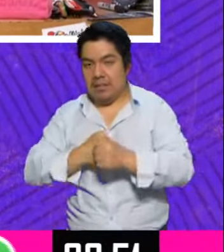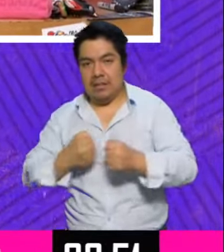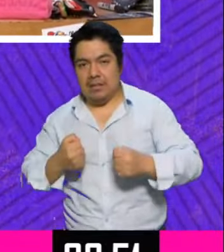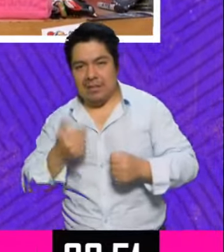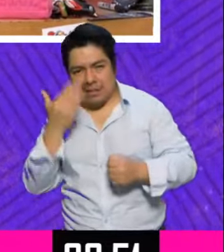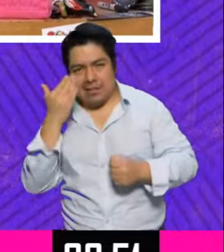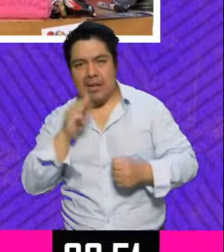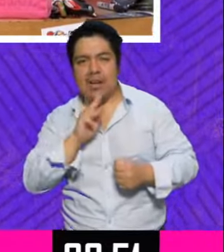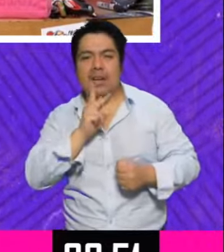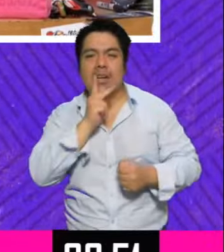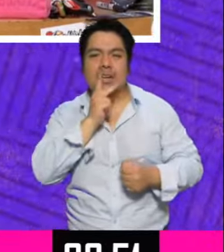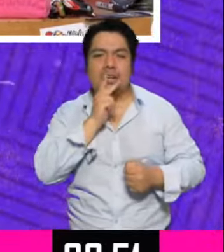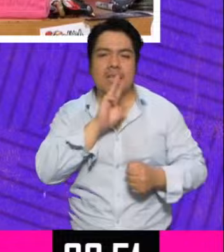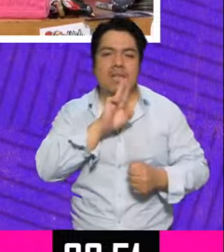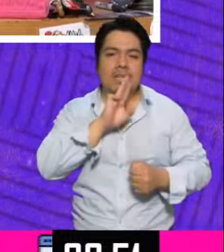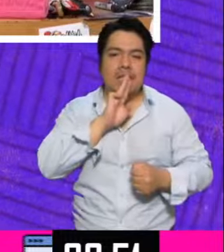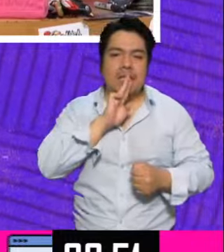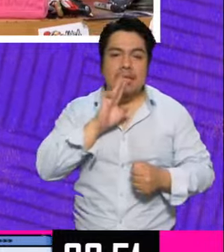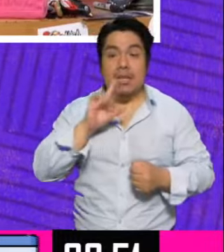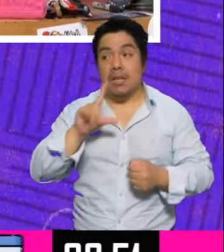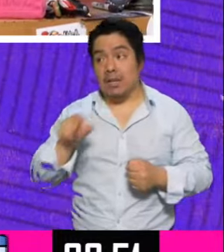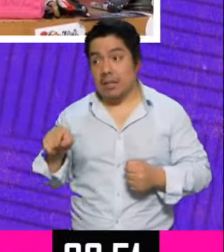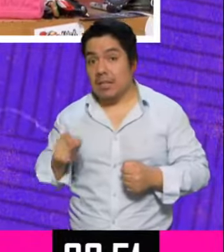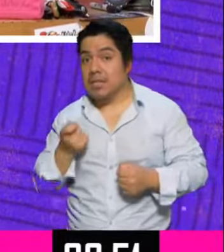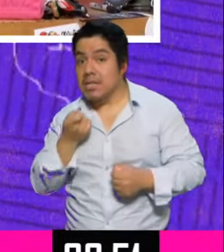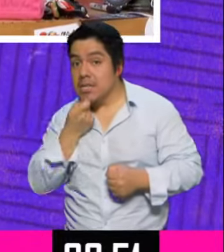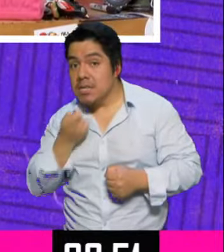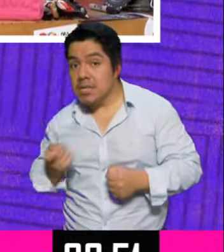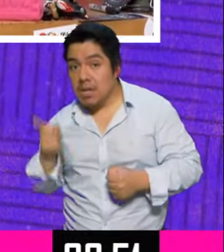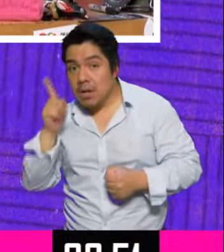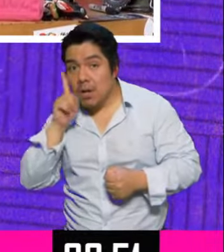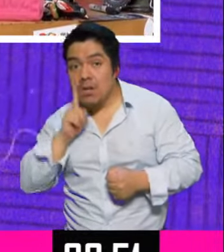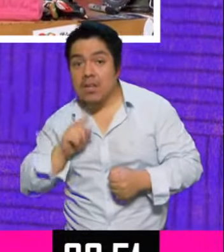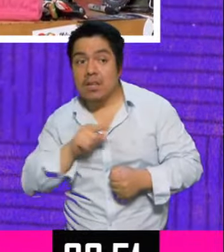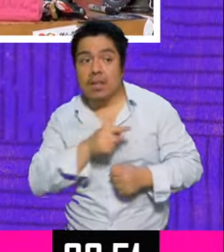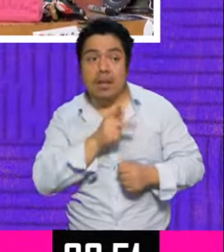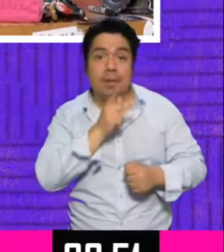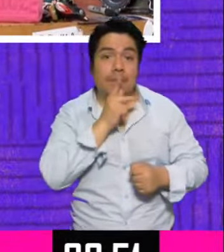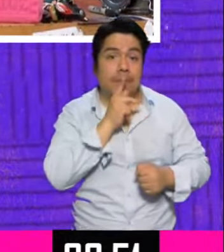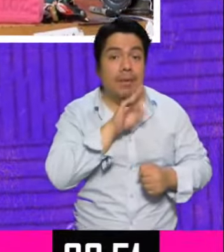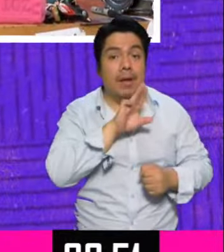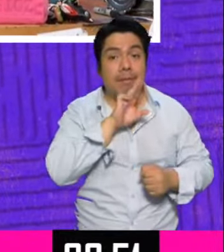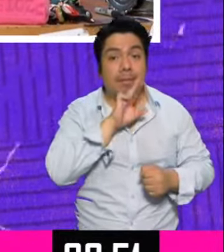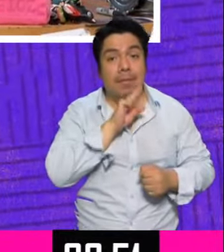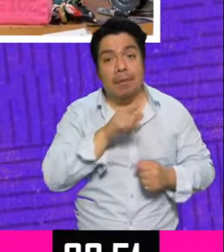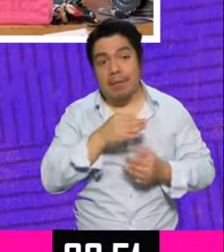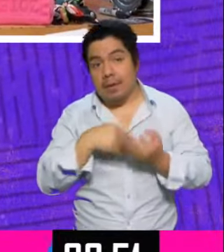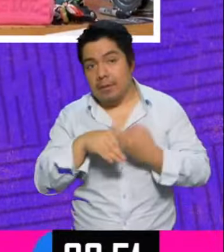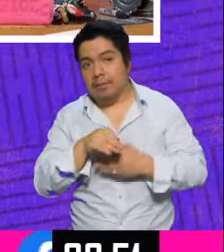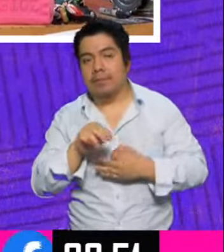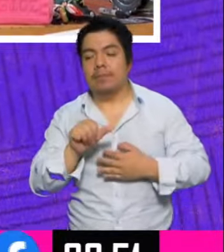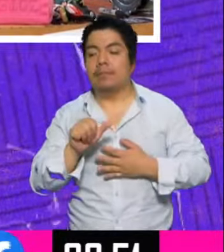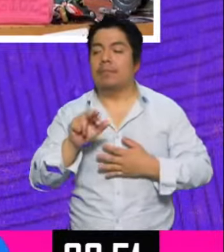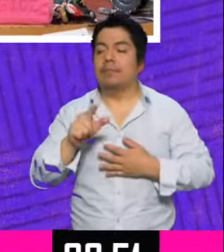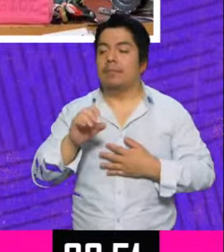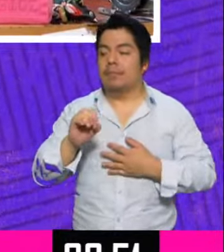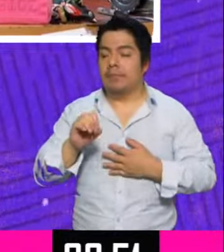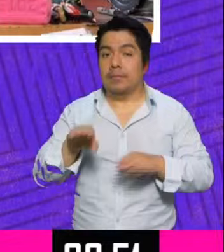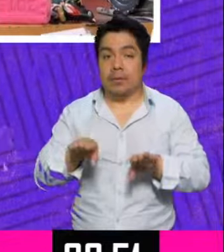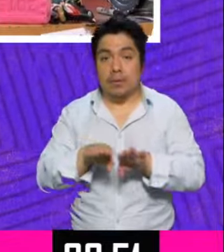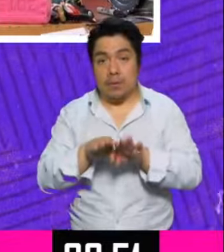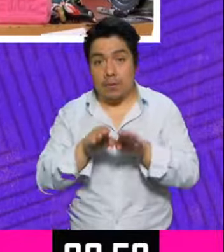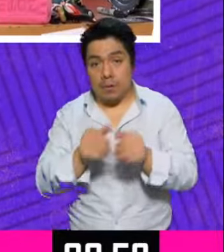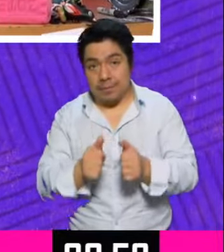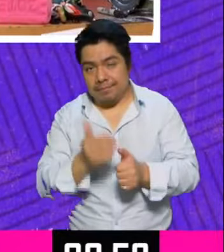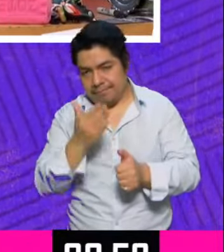usted de todas las repercusiones que puede haber tanto para la niña para los papás para la sociedad et Arturo Cómo estás Muy buenos